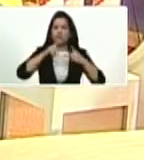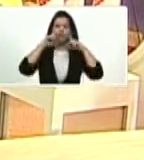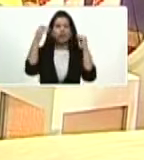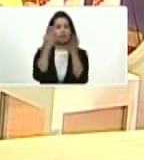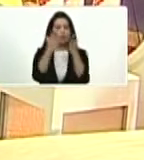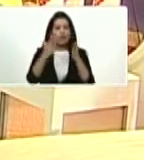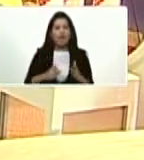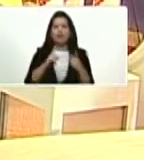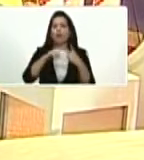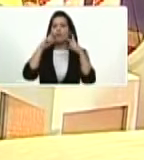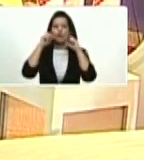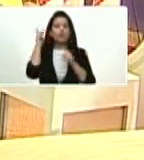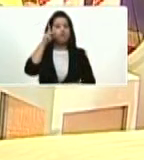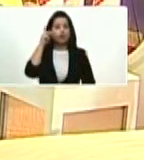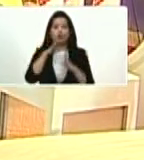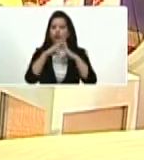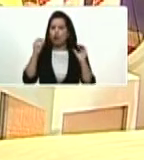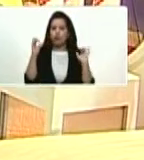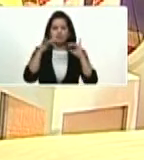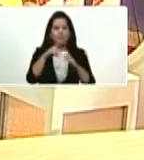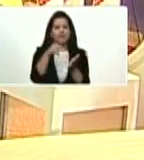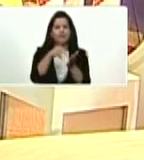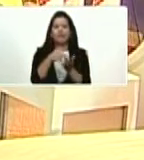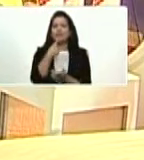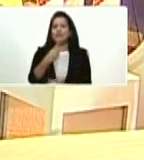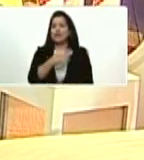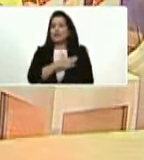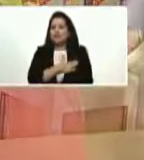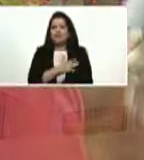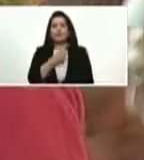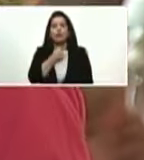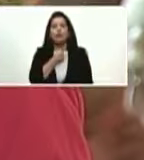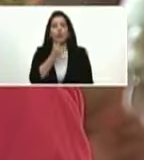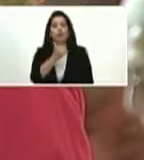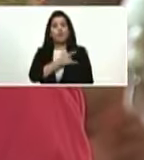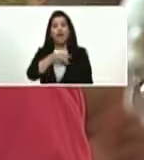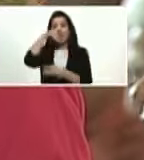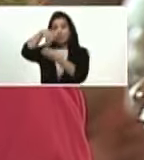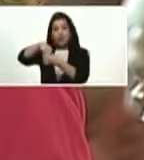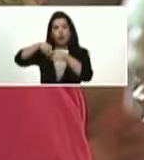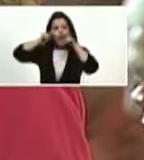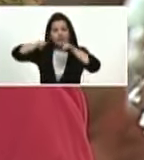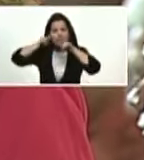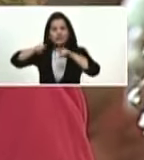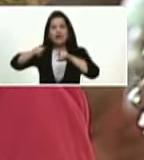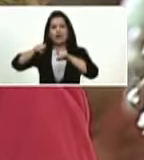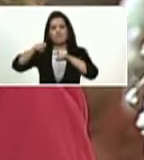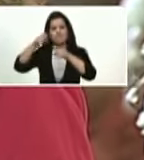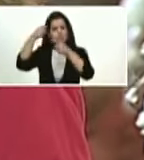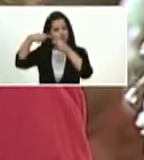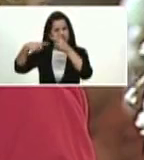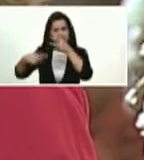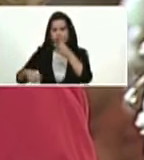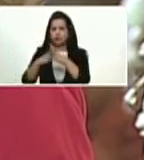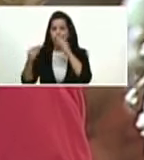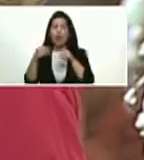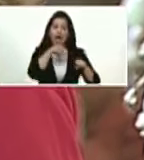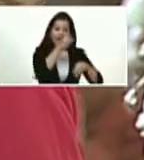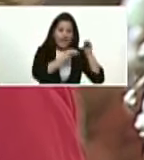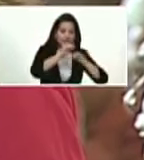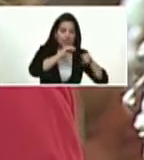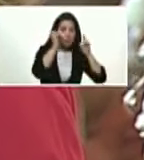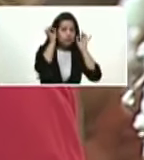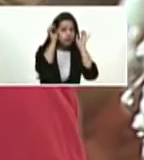queremos articular las universidades con lo que nosotros producimos para que el estudiantado pueda salir